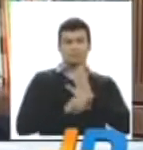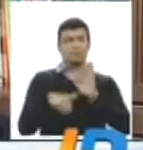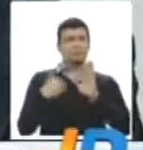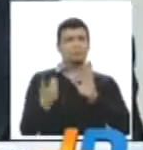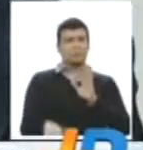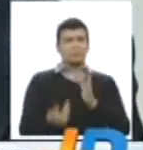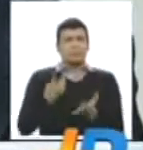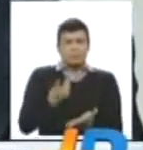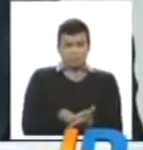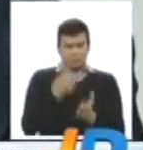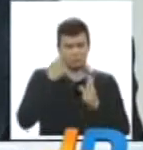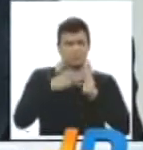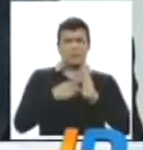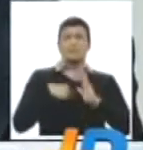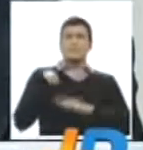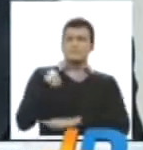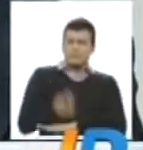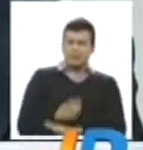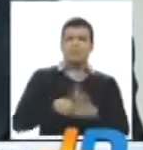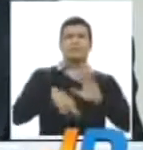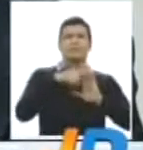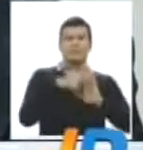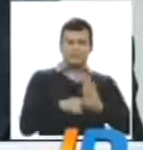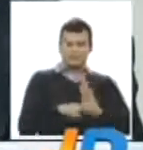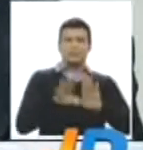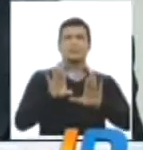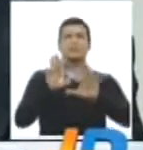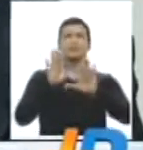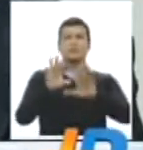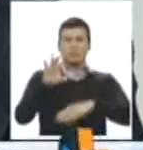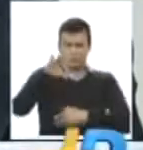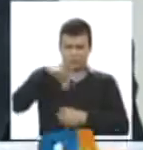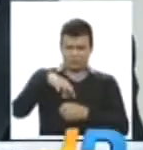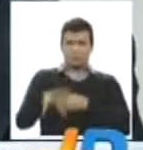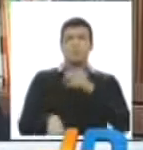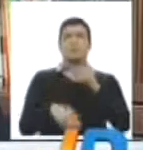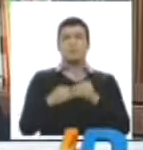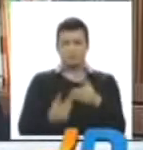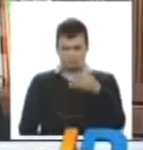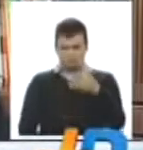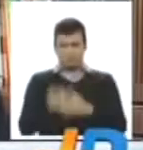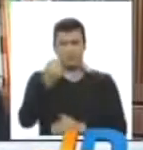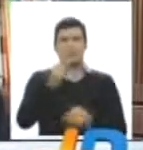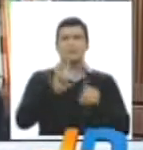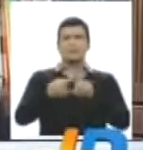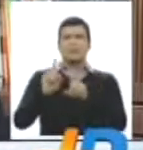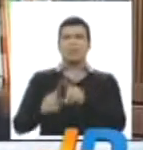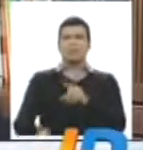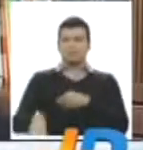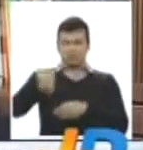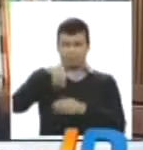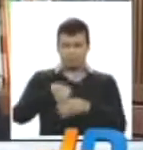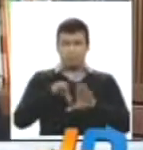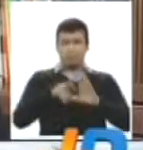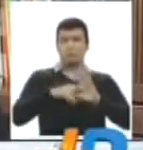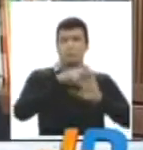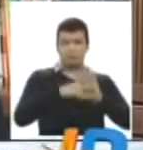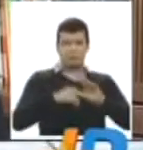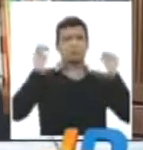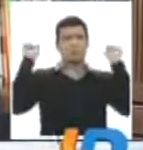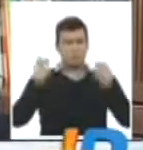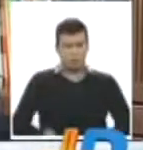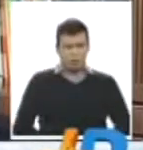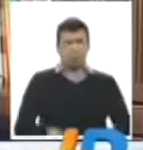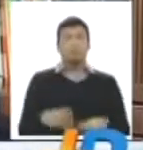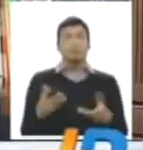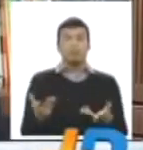se hizo el reglamento electoral y se surtieron los términos correspondientes para que este reglamento fuera aprobado.